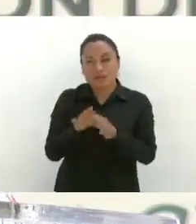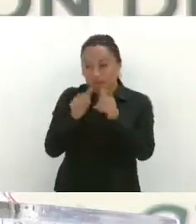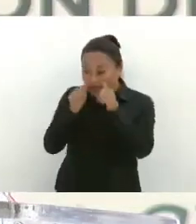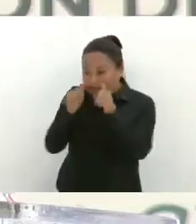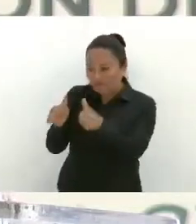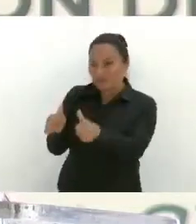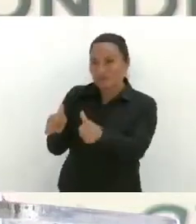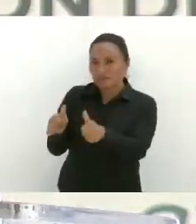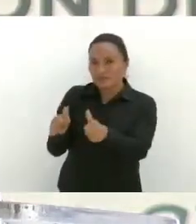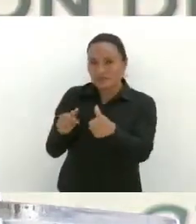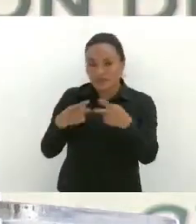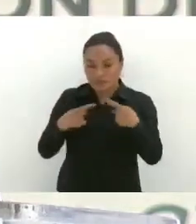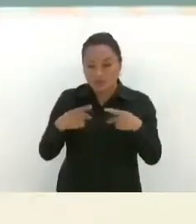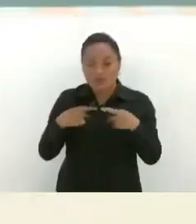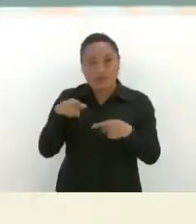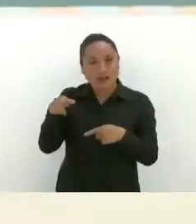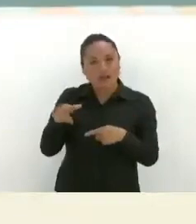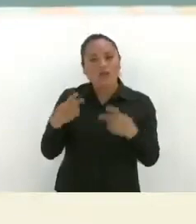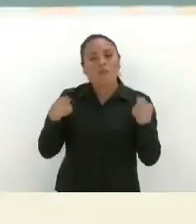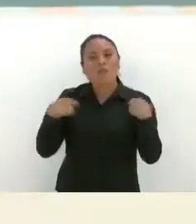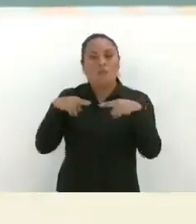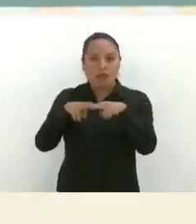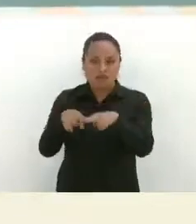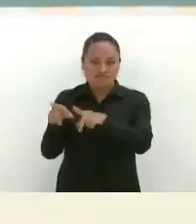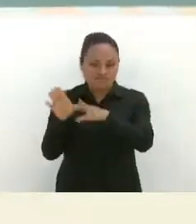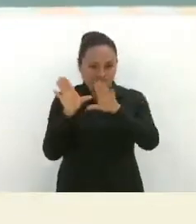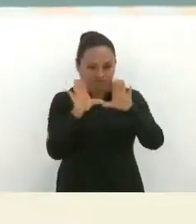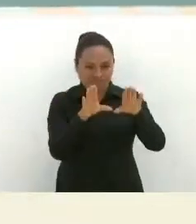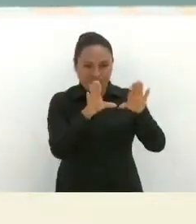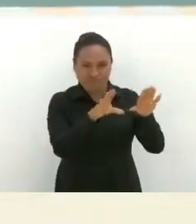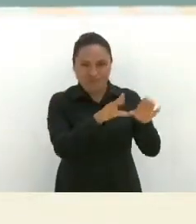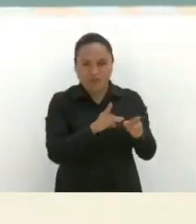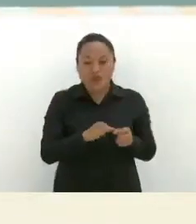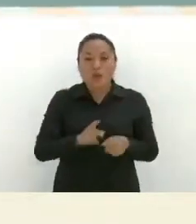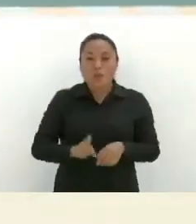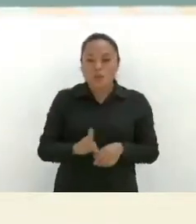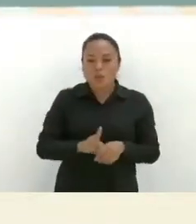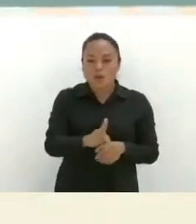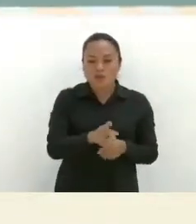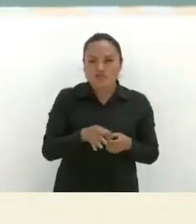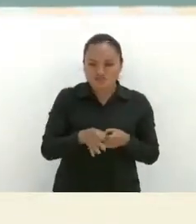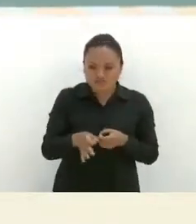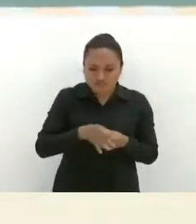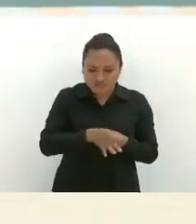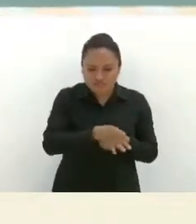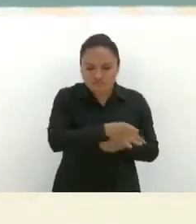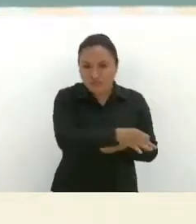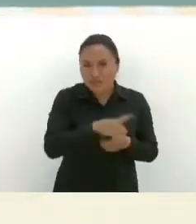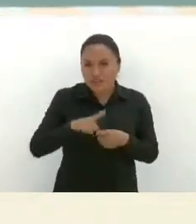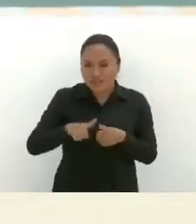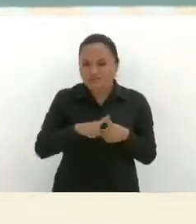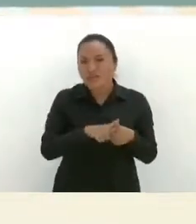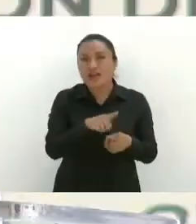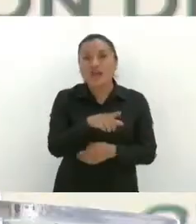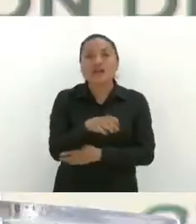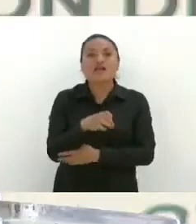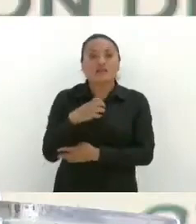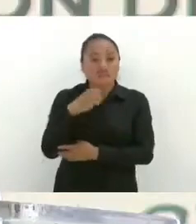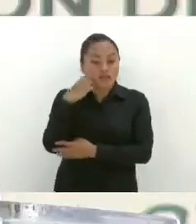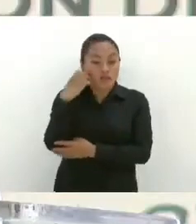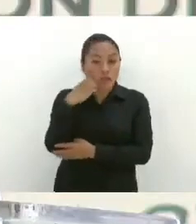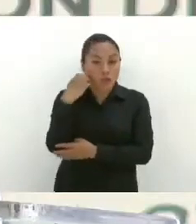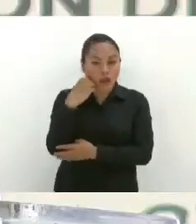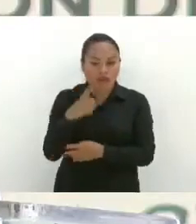Trabajos de los maestros Estos maestros comunitarios Que están en las escoletas municipales En las